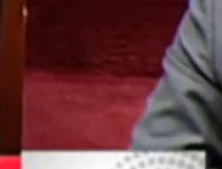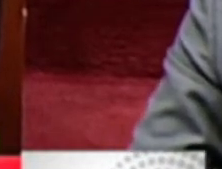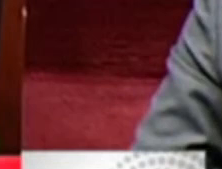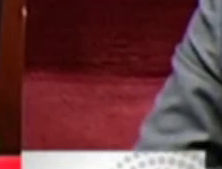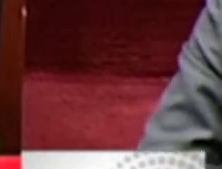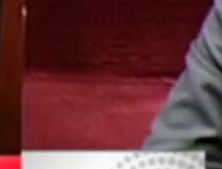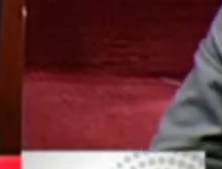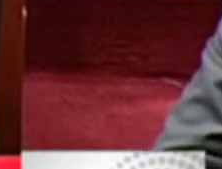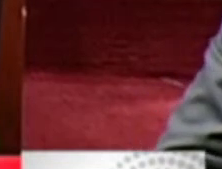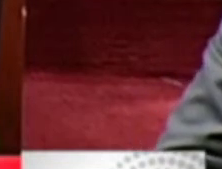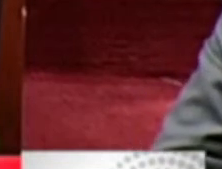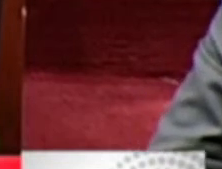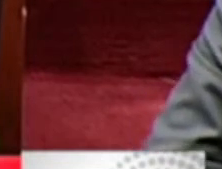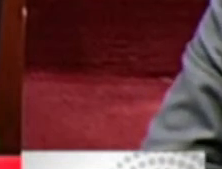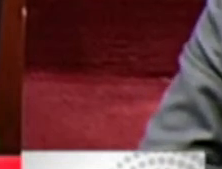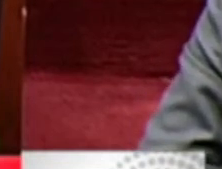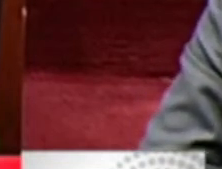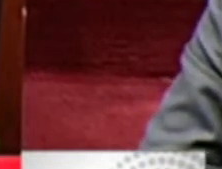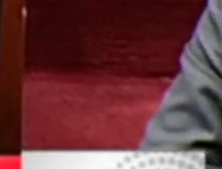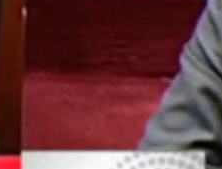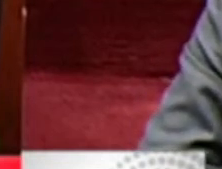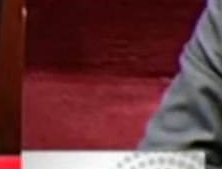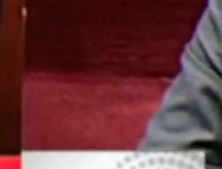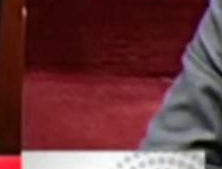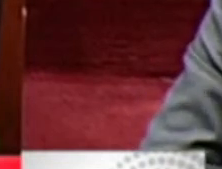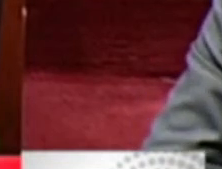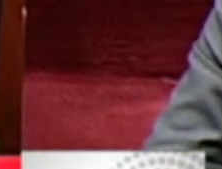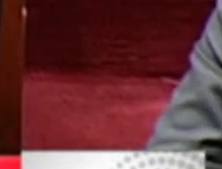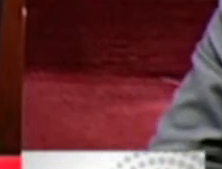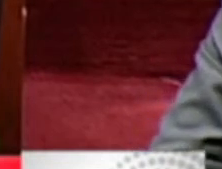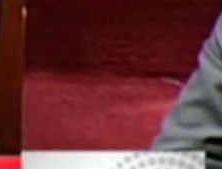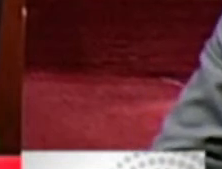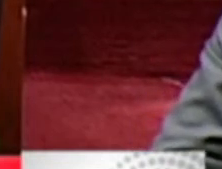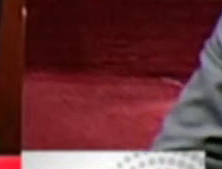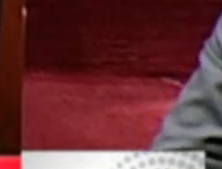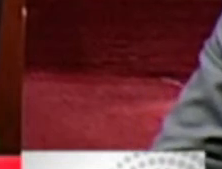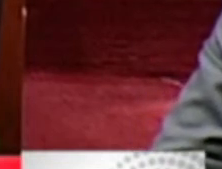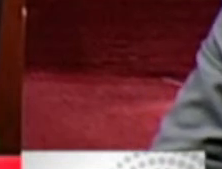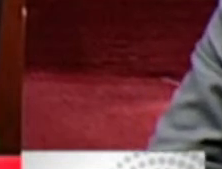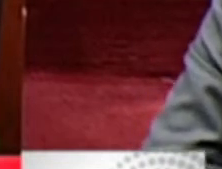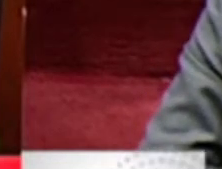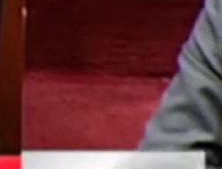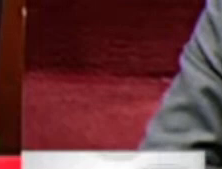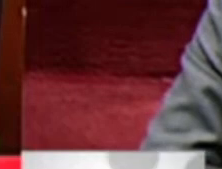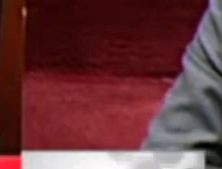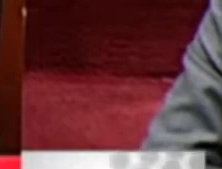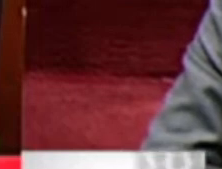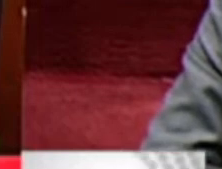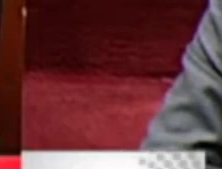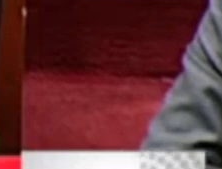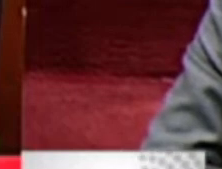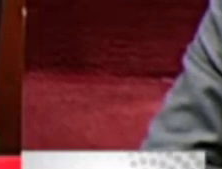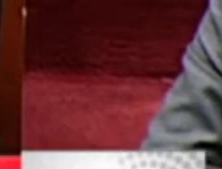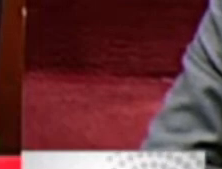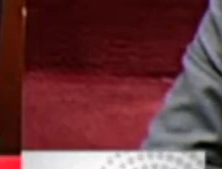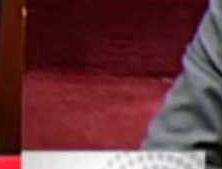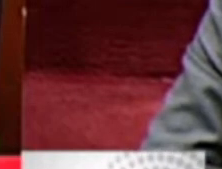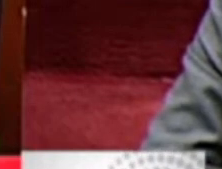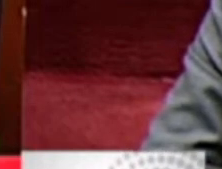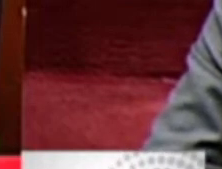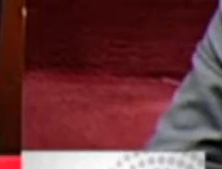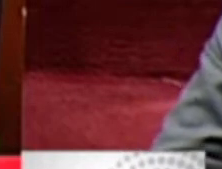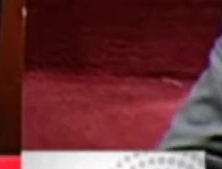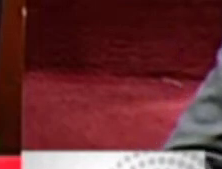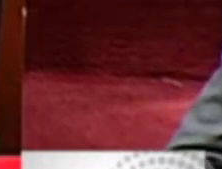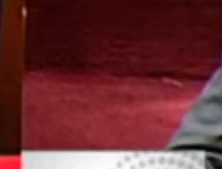preocupación de la representación nacional ha sido el tema de la inflación. Quiero recordar que el artículo 84 de nuestra